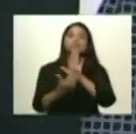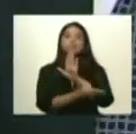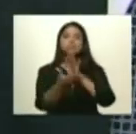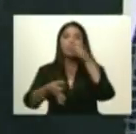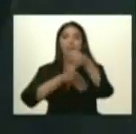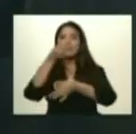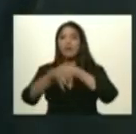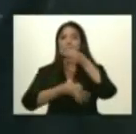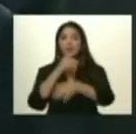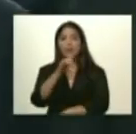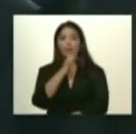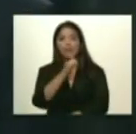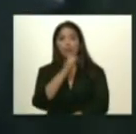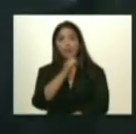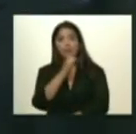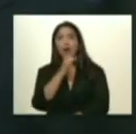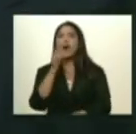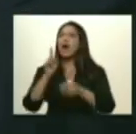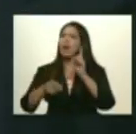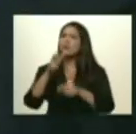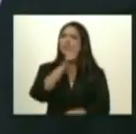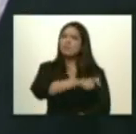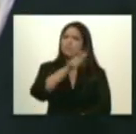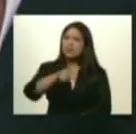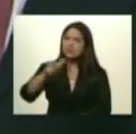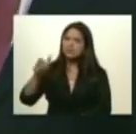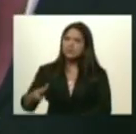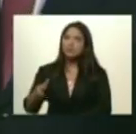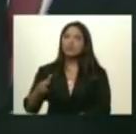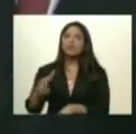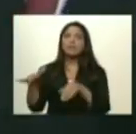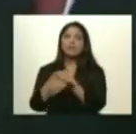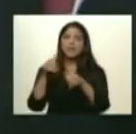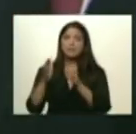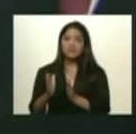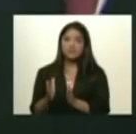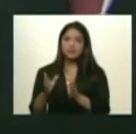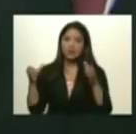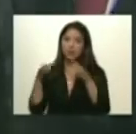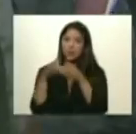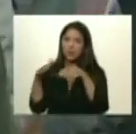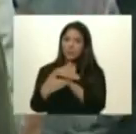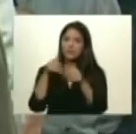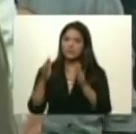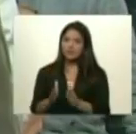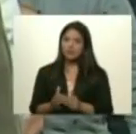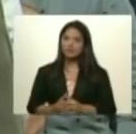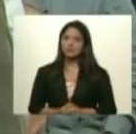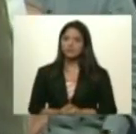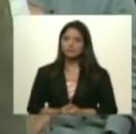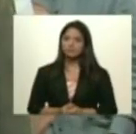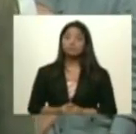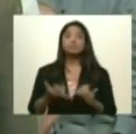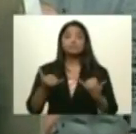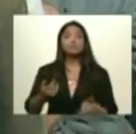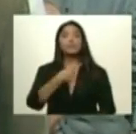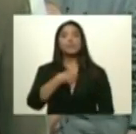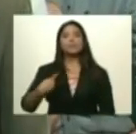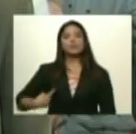con algunos representantes del gabinete ministerial. En este momento el primer mandatario nacional